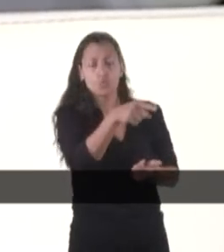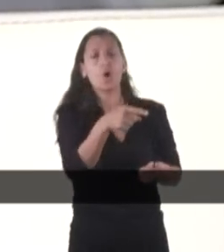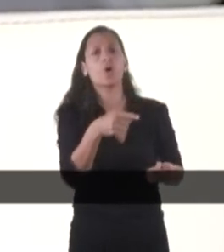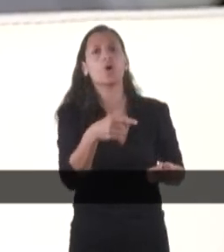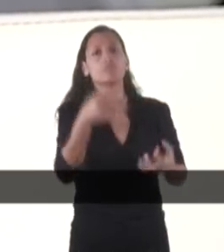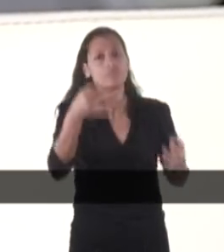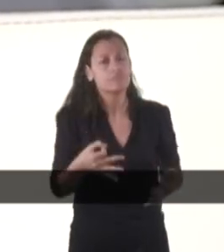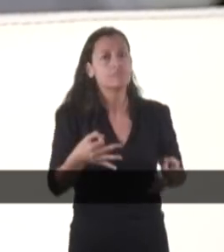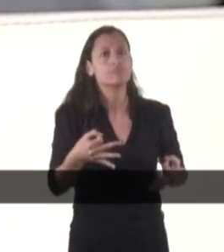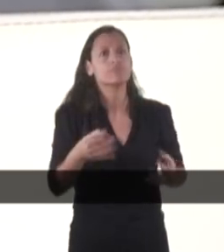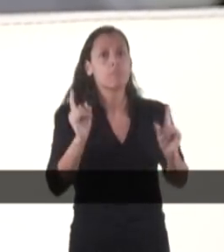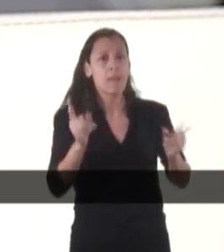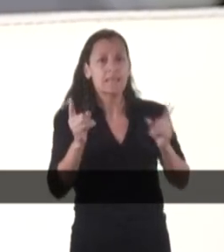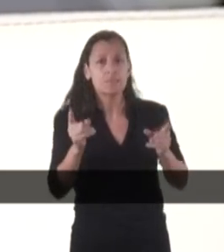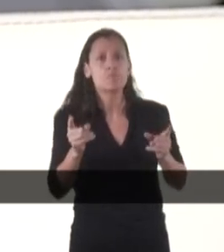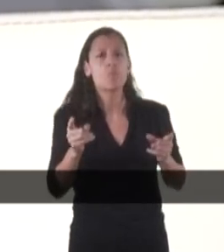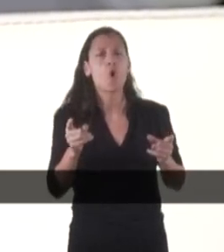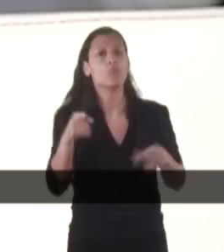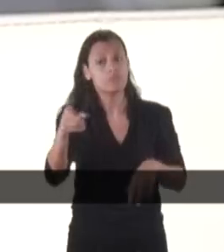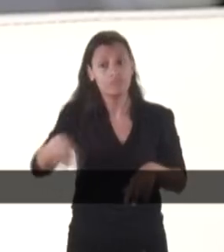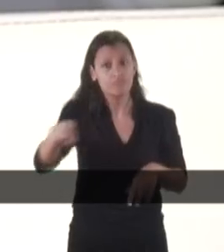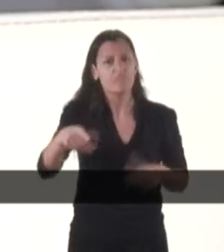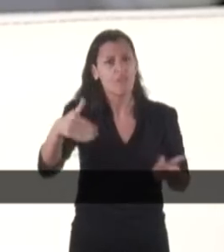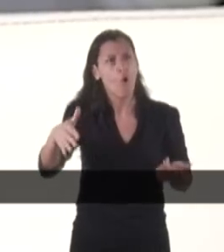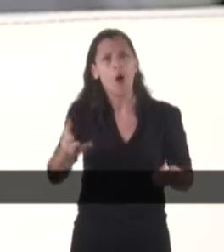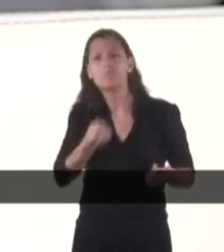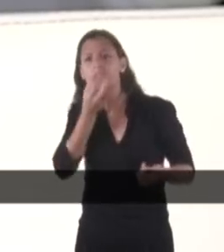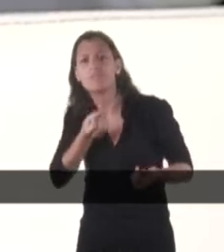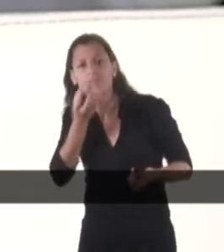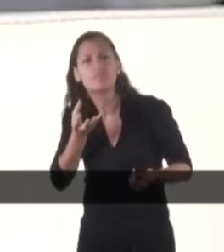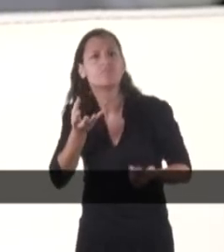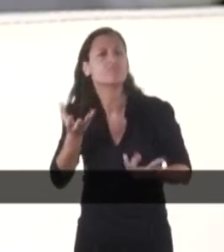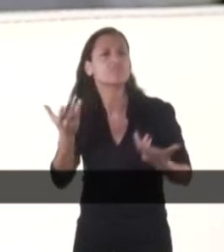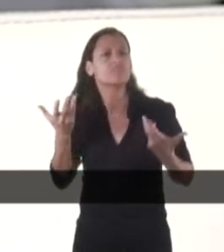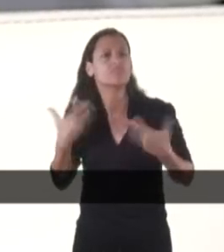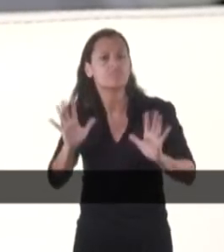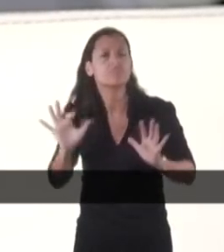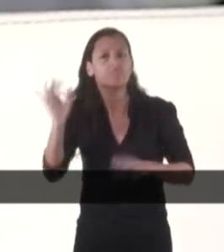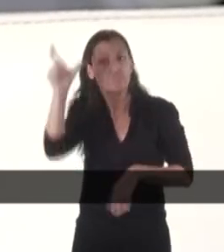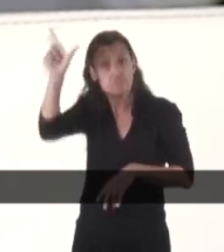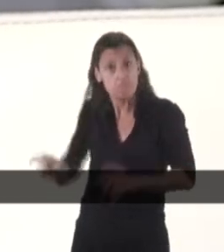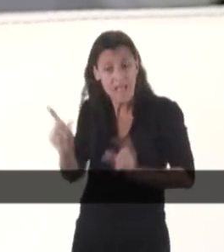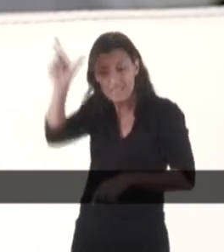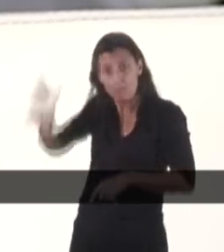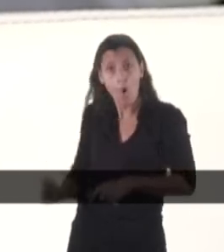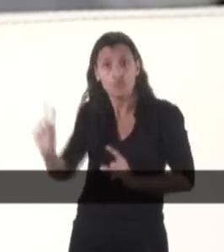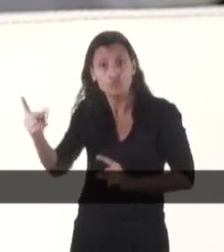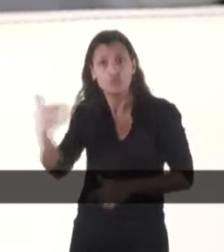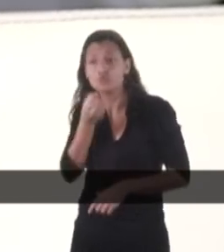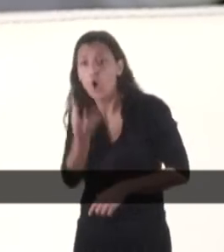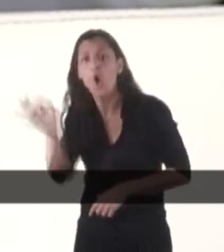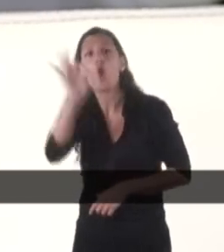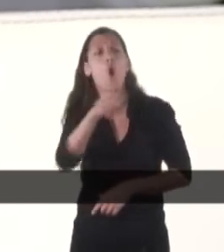si esto fue un comentario hecho de manera unilateral por el ministro o si